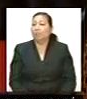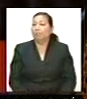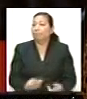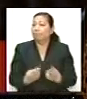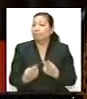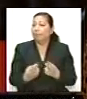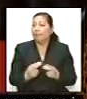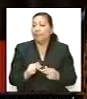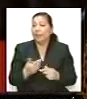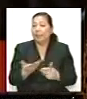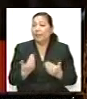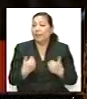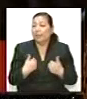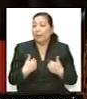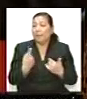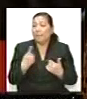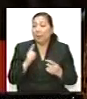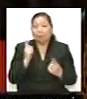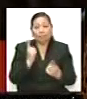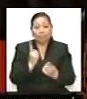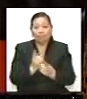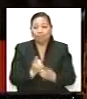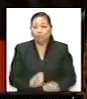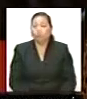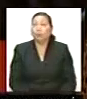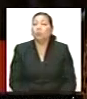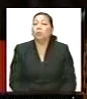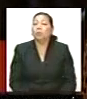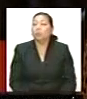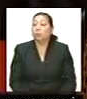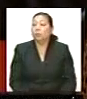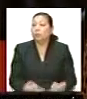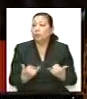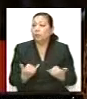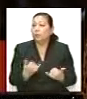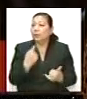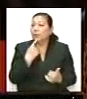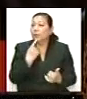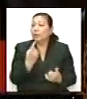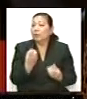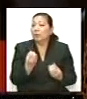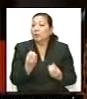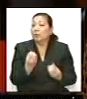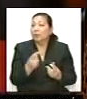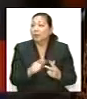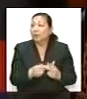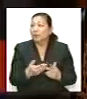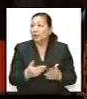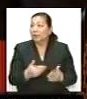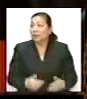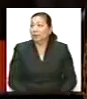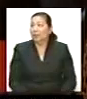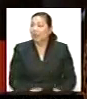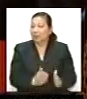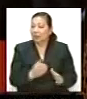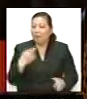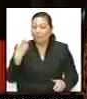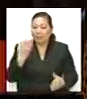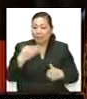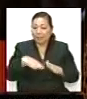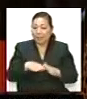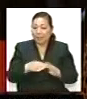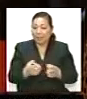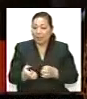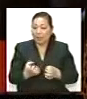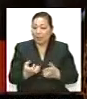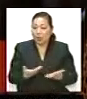relacionamiento externo que nosotros tenemos como objetivo fundacional ahora dice convertirse en una plataforma de articulación política, de integración